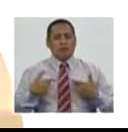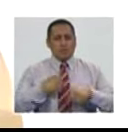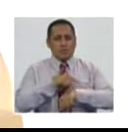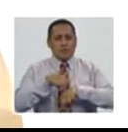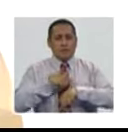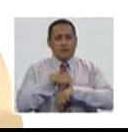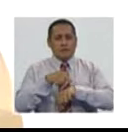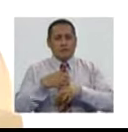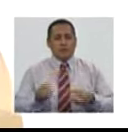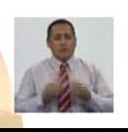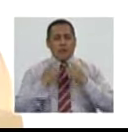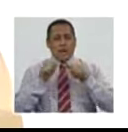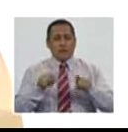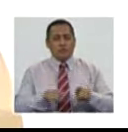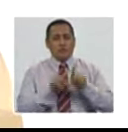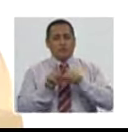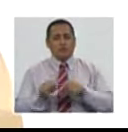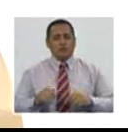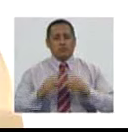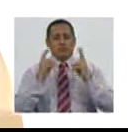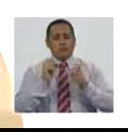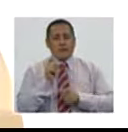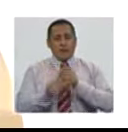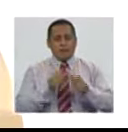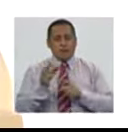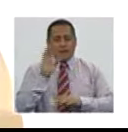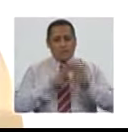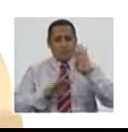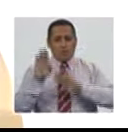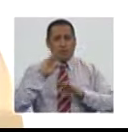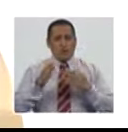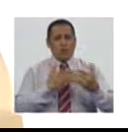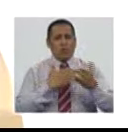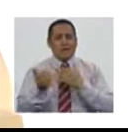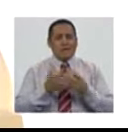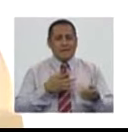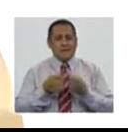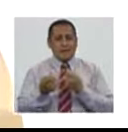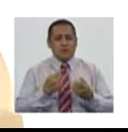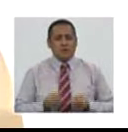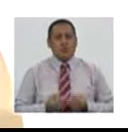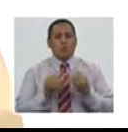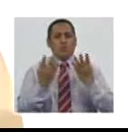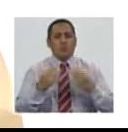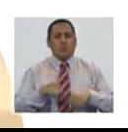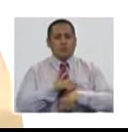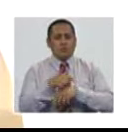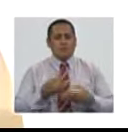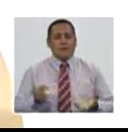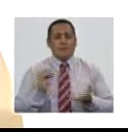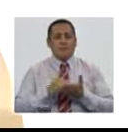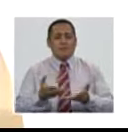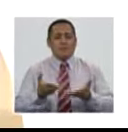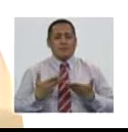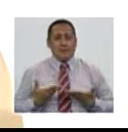les puede tomar no porque eso también es un tema que a la gente le preocupa cualquier trámite que pueda realizar cuánto tiempo más me va a llevar no Entonces